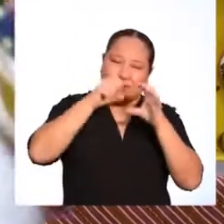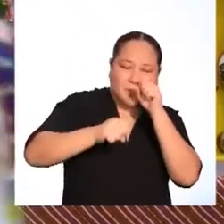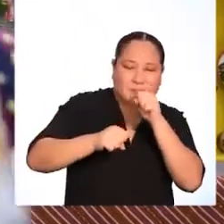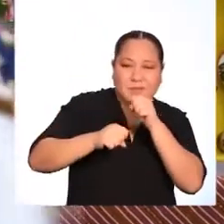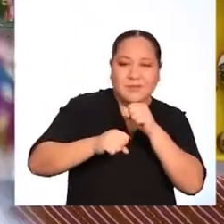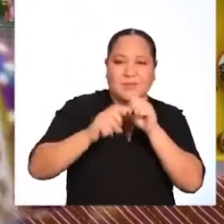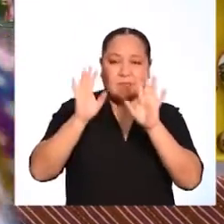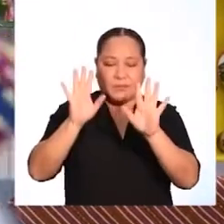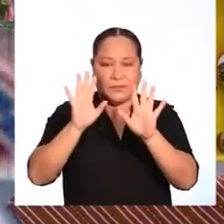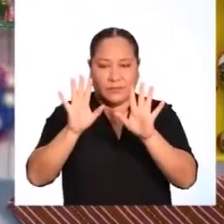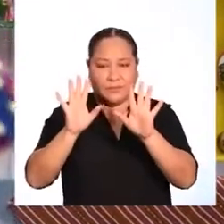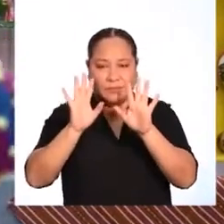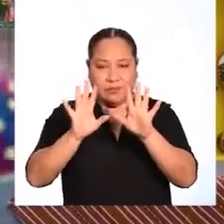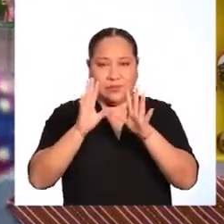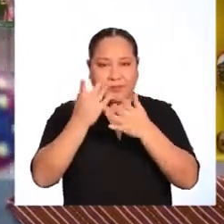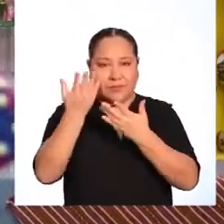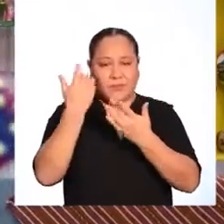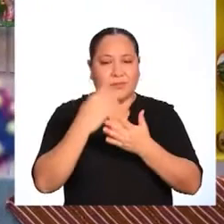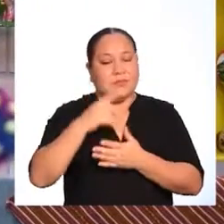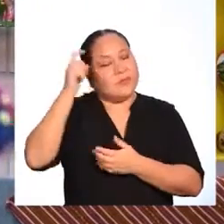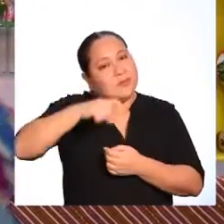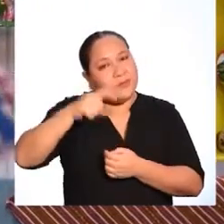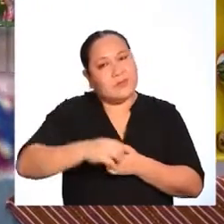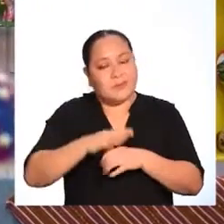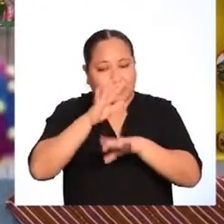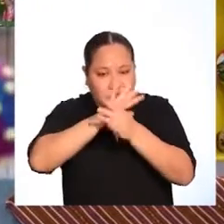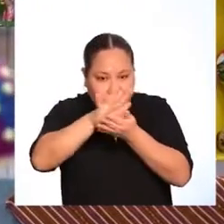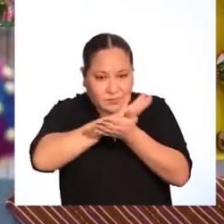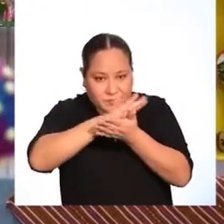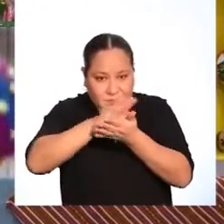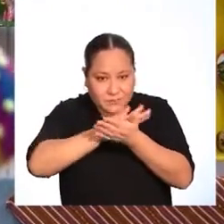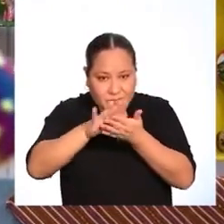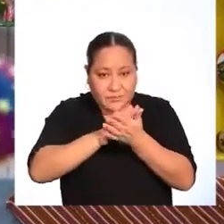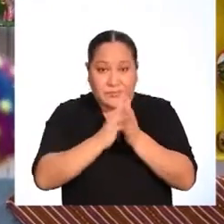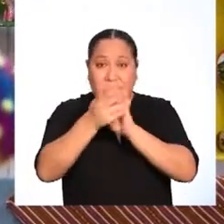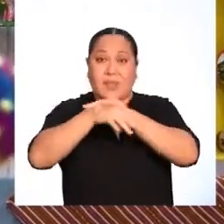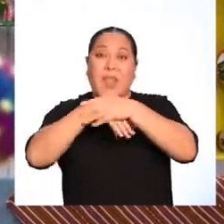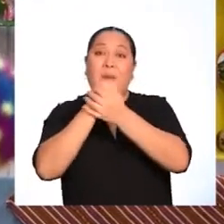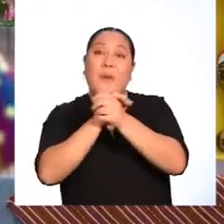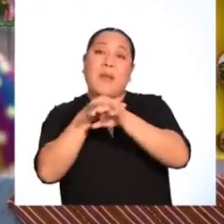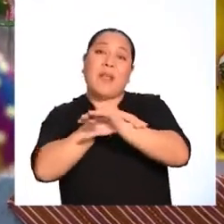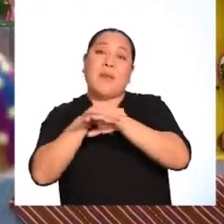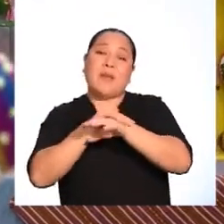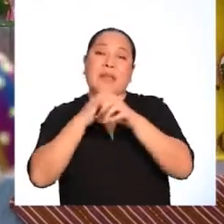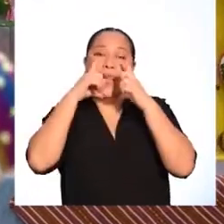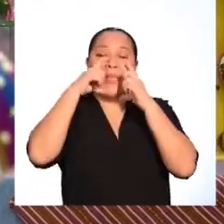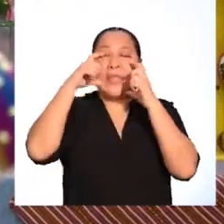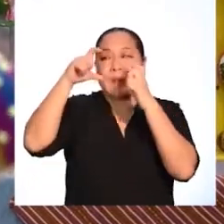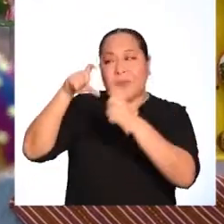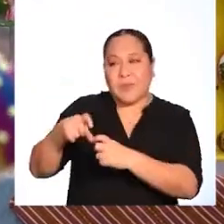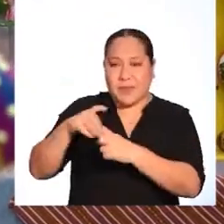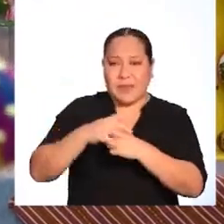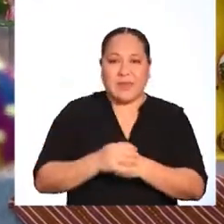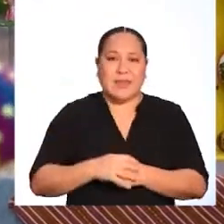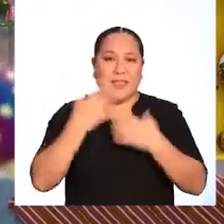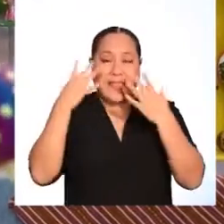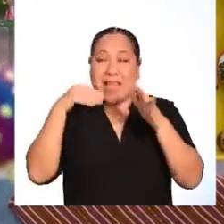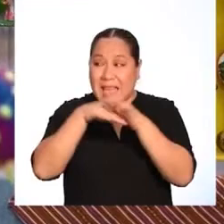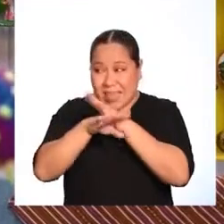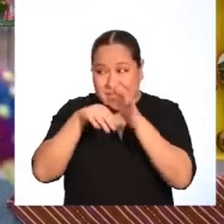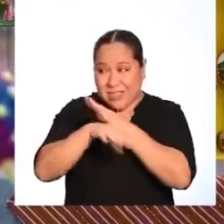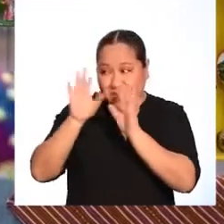luego pero pero pero pero antes debo desinfectar las lavarme las manos y quitarme las mascarillas